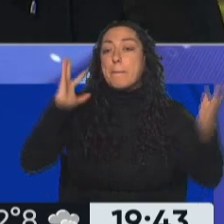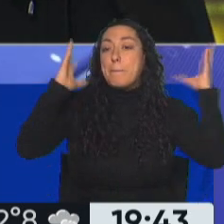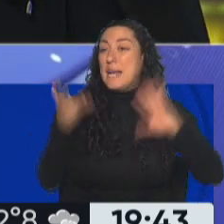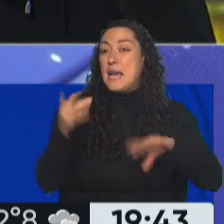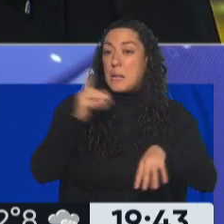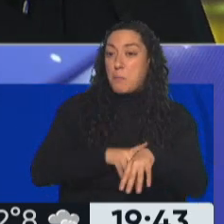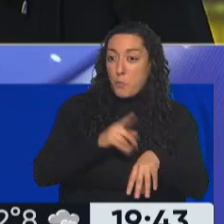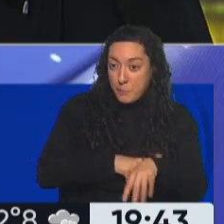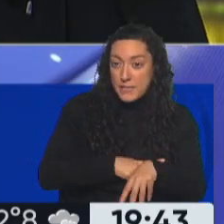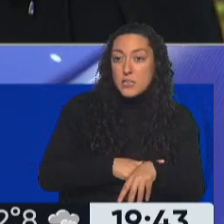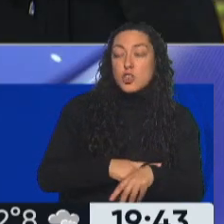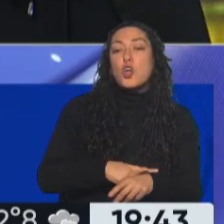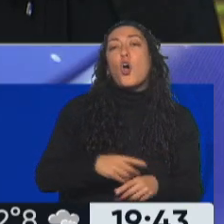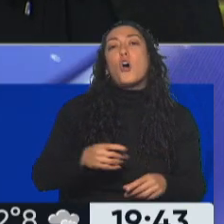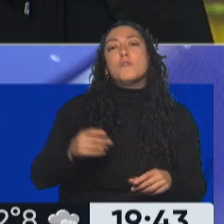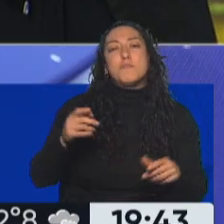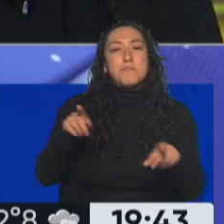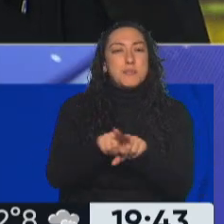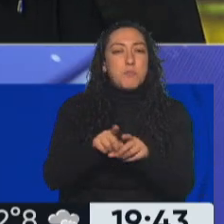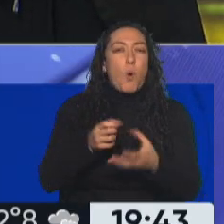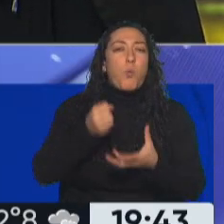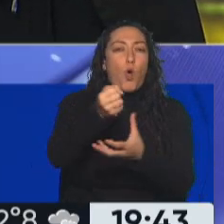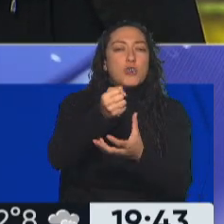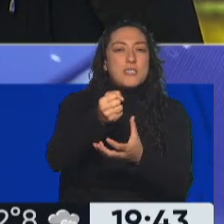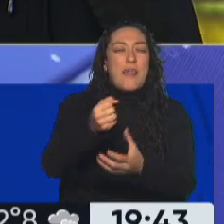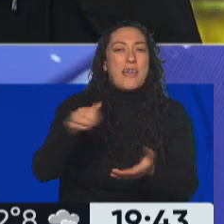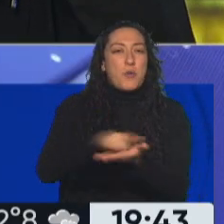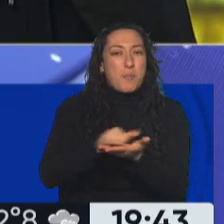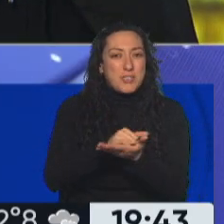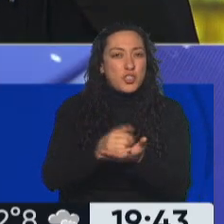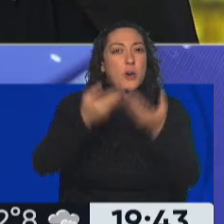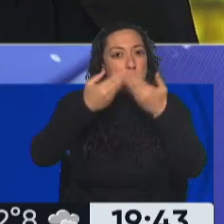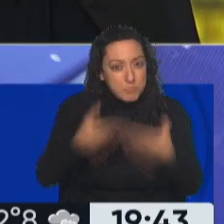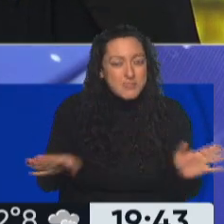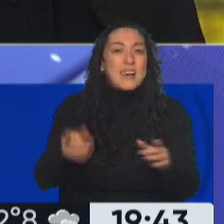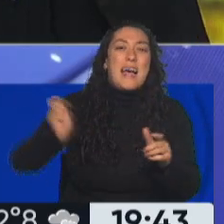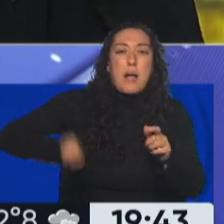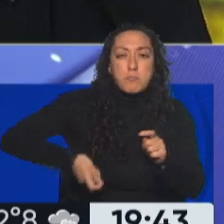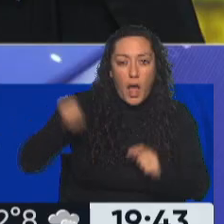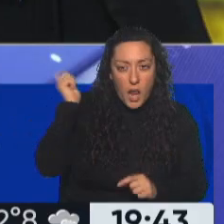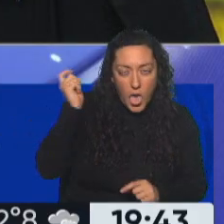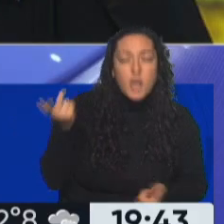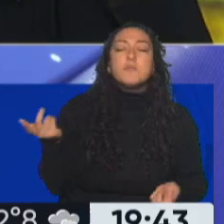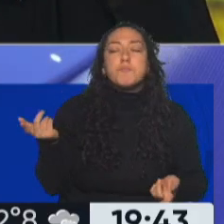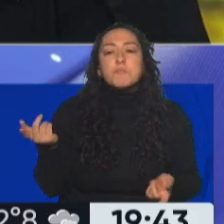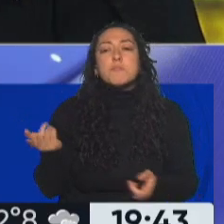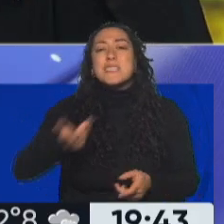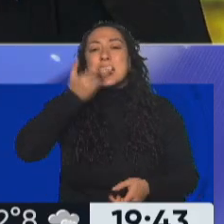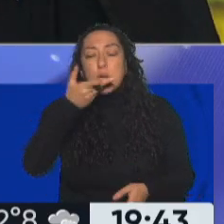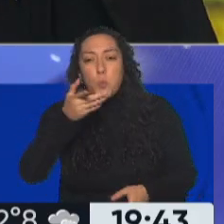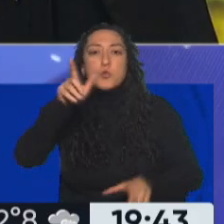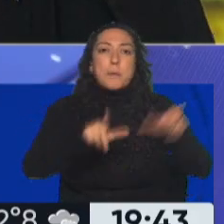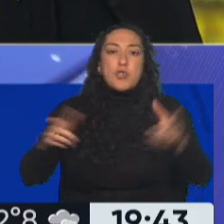de las operaciones bursátiles de la Bolsa de Nueva York y que la respuesta ante su discurso que dio ante invitados e